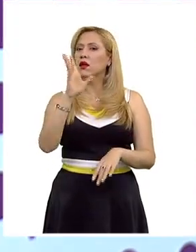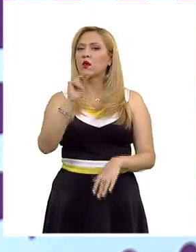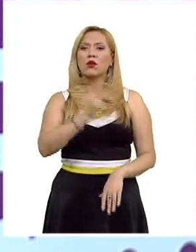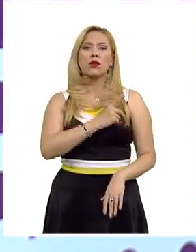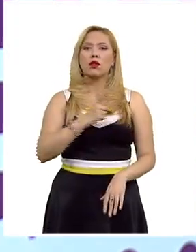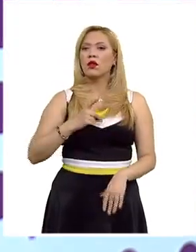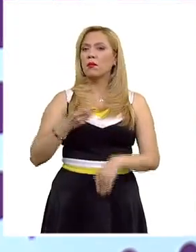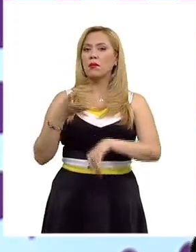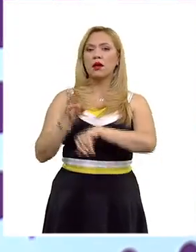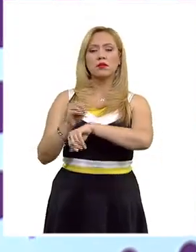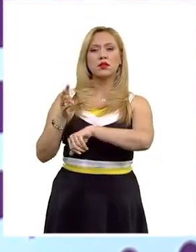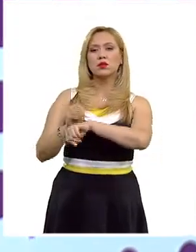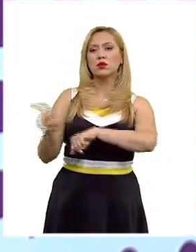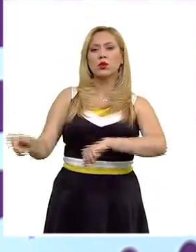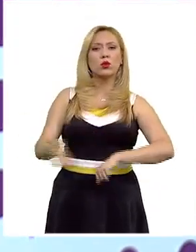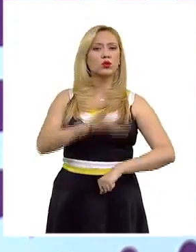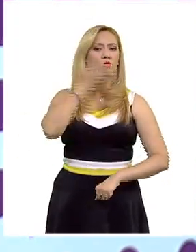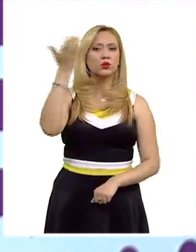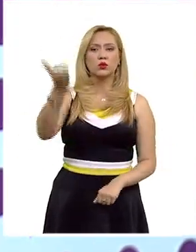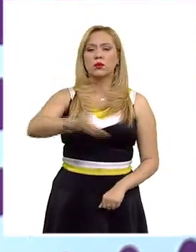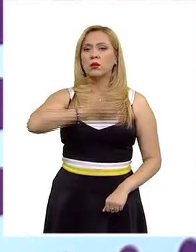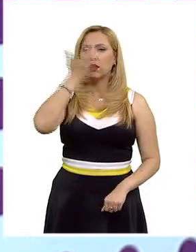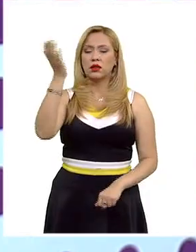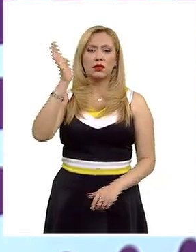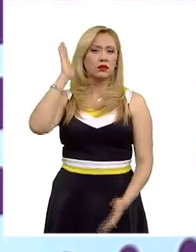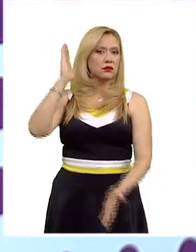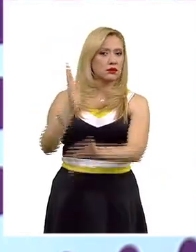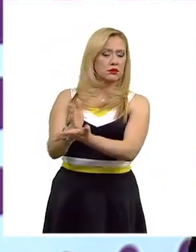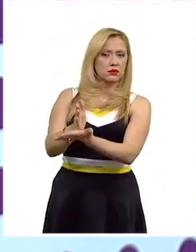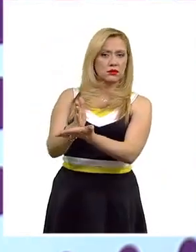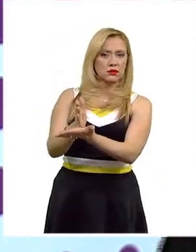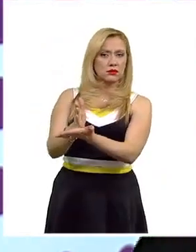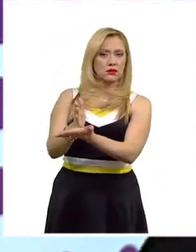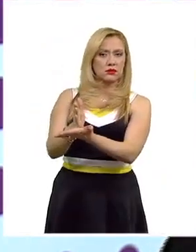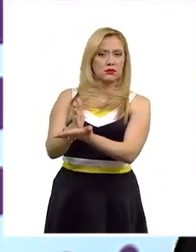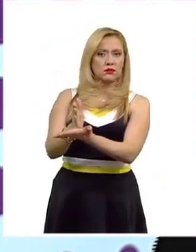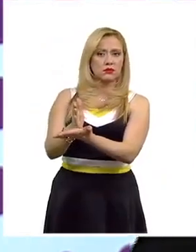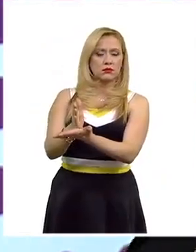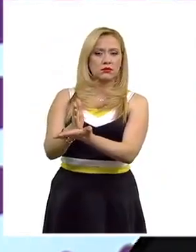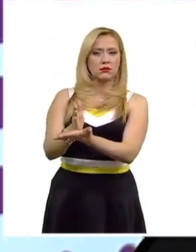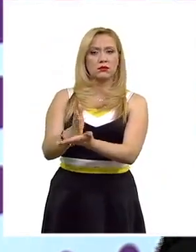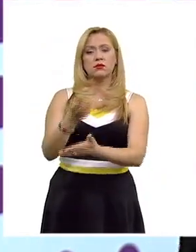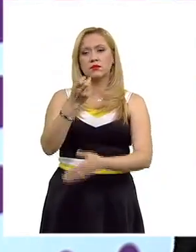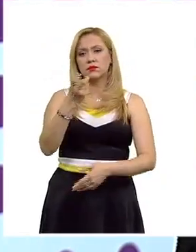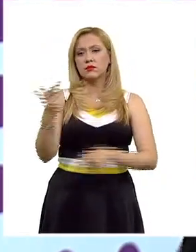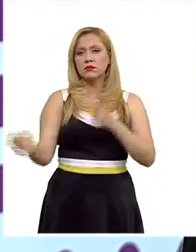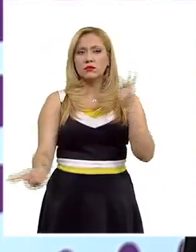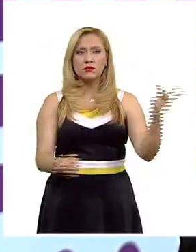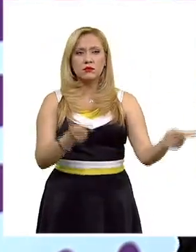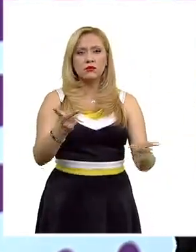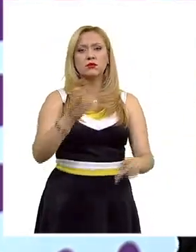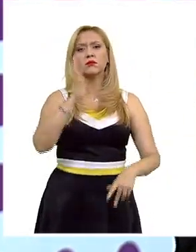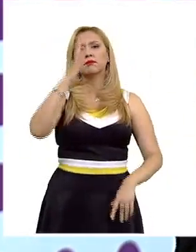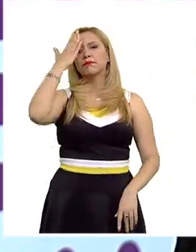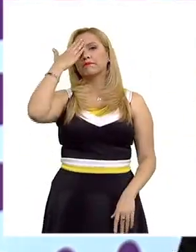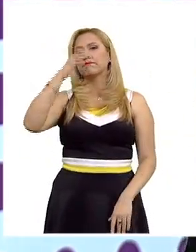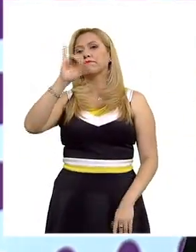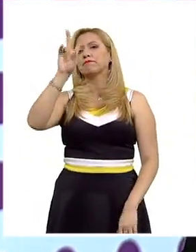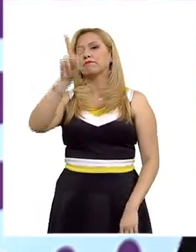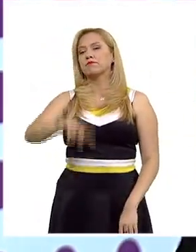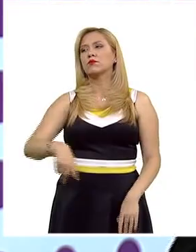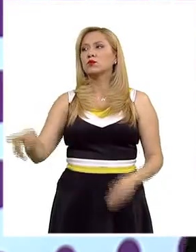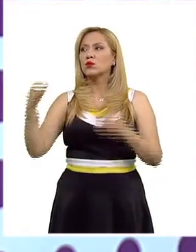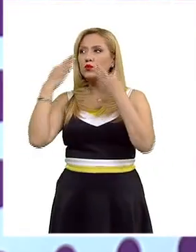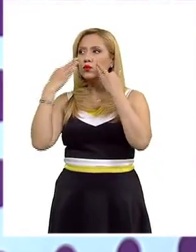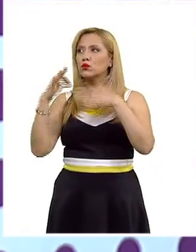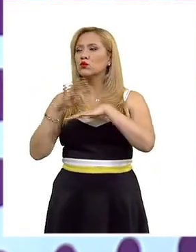ese tipo de avances, ese tipo de relacionarse, que por las encuestas lo sabemos y por los